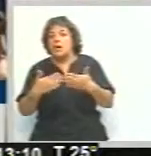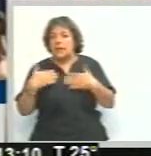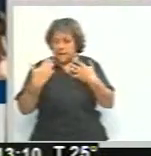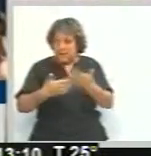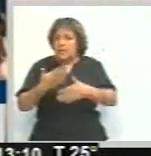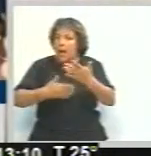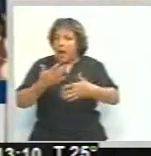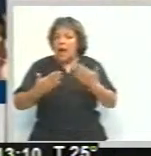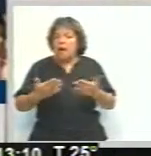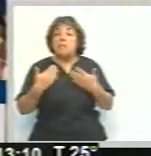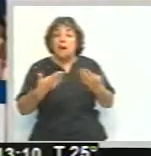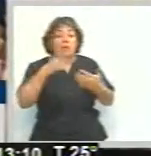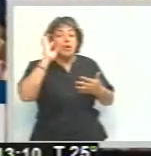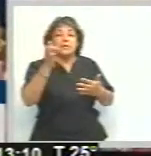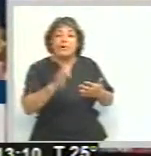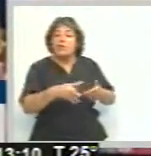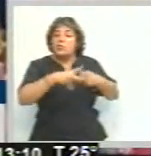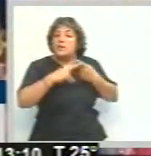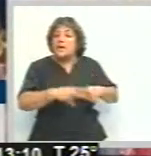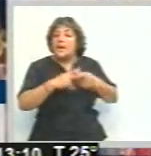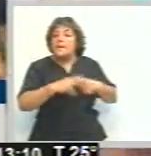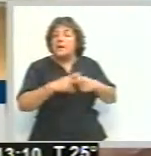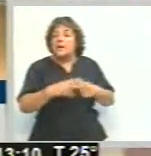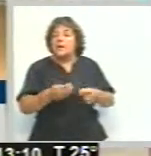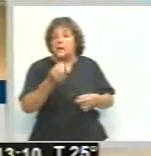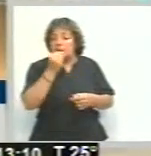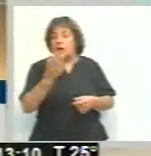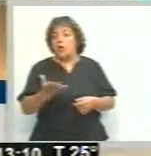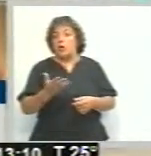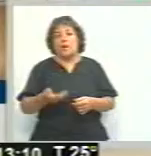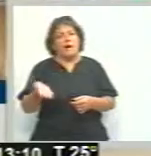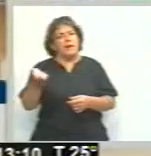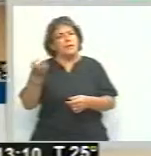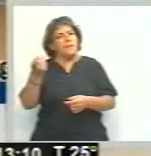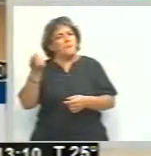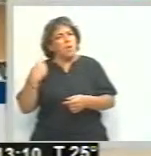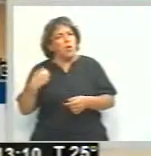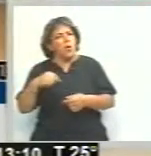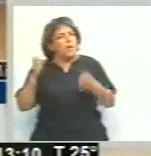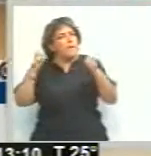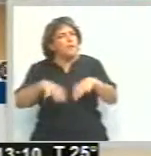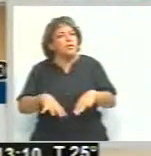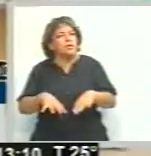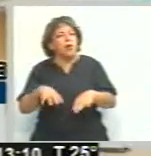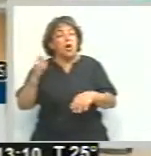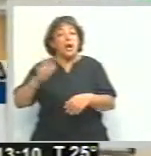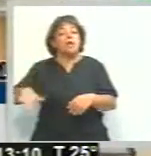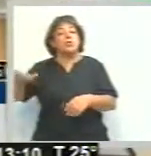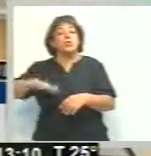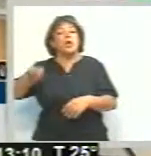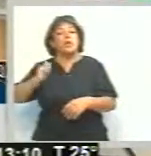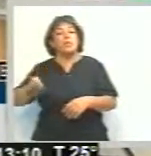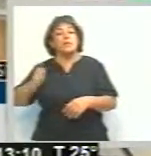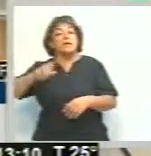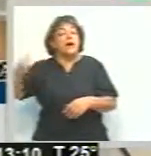implemente para poder contar con una herramienta más concreta, ¿no? Hace pocos días comenzó justamente en Ciudad Judicial el primer